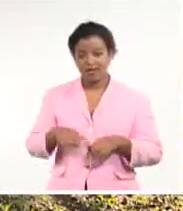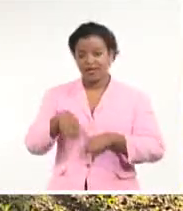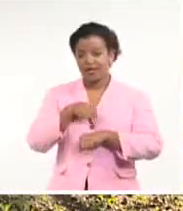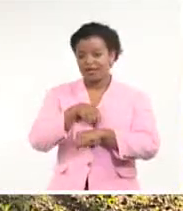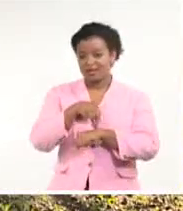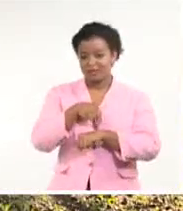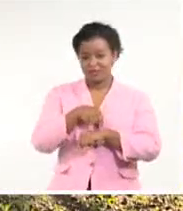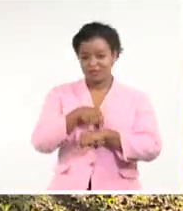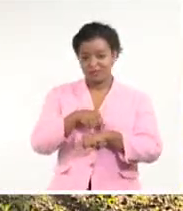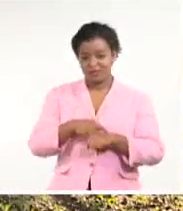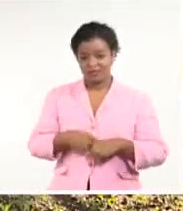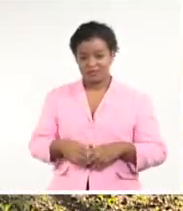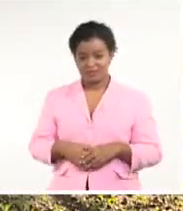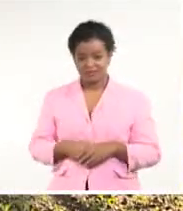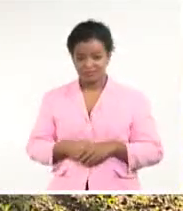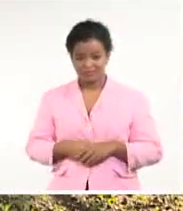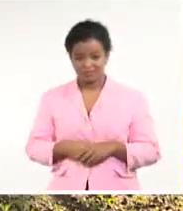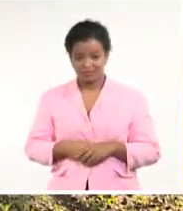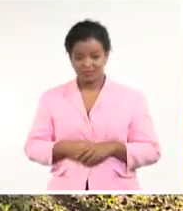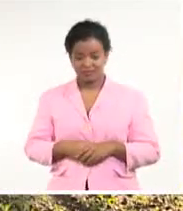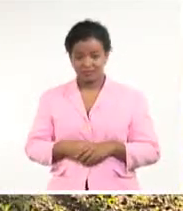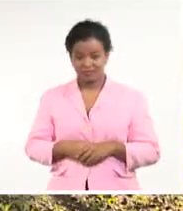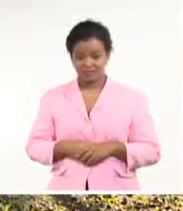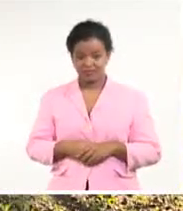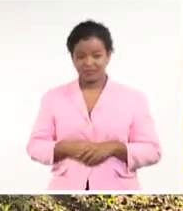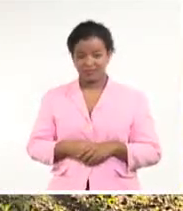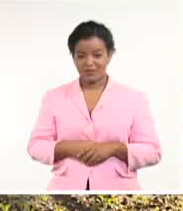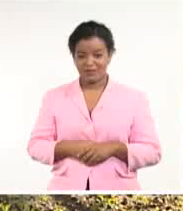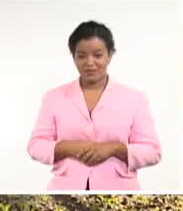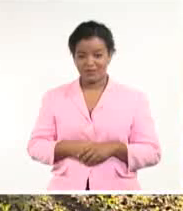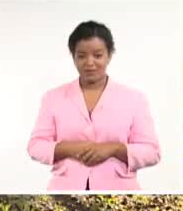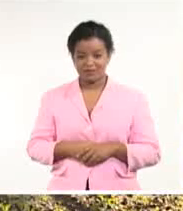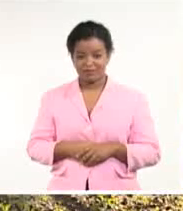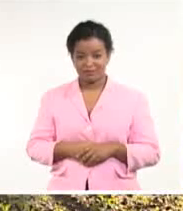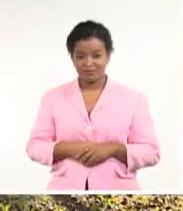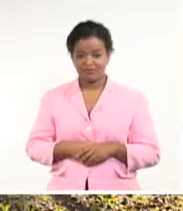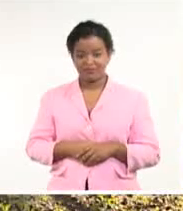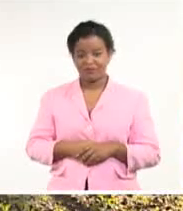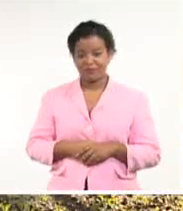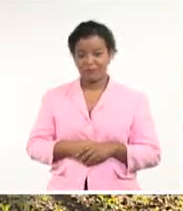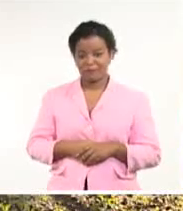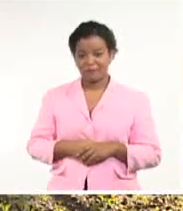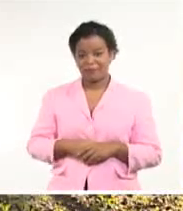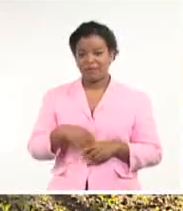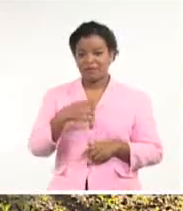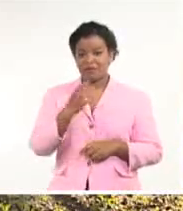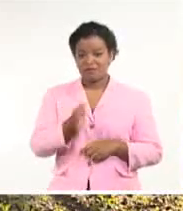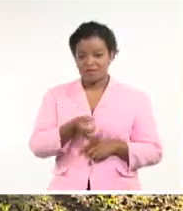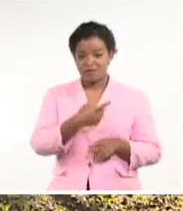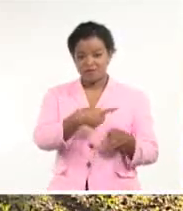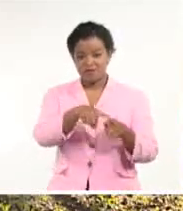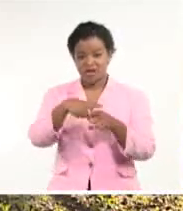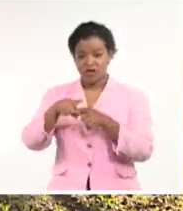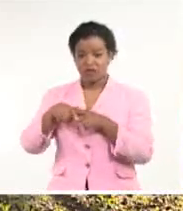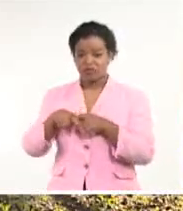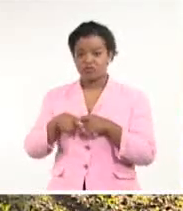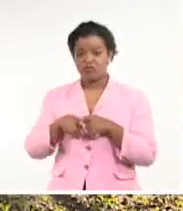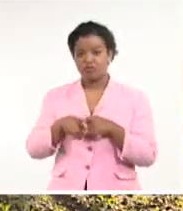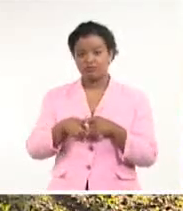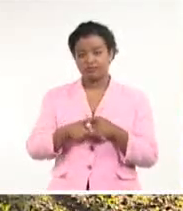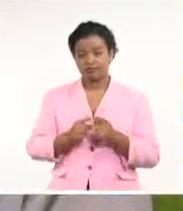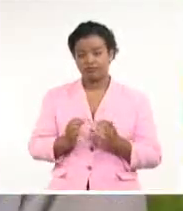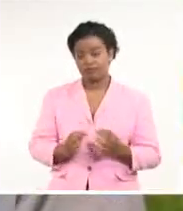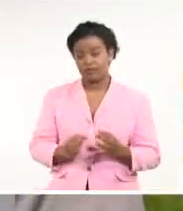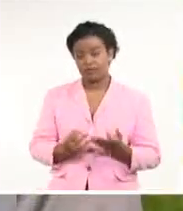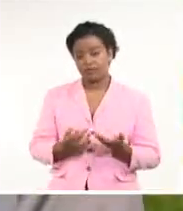de arena para demostrar que sí se puede. Porque podemos tener todos los recursos y si el hombre no quiere, no puede. Entonces lo primero es que el